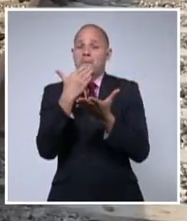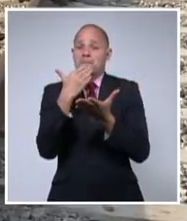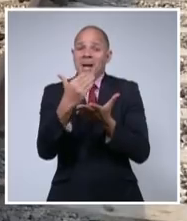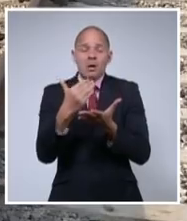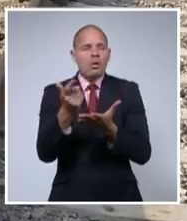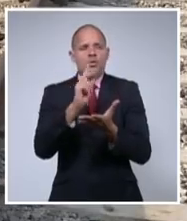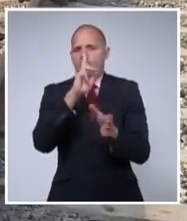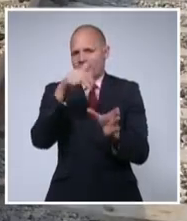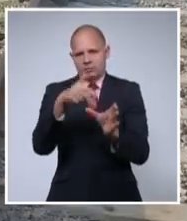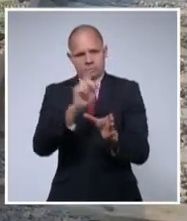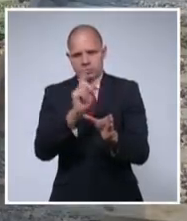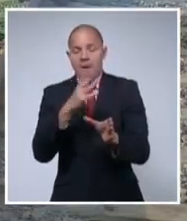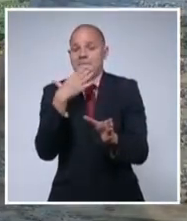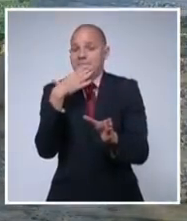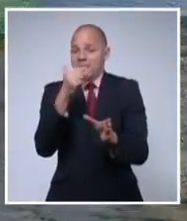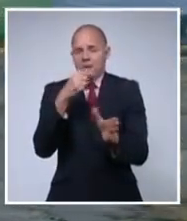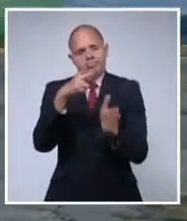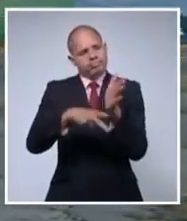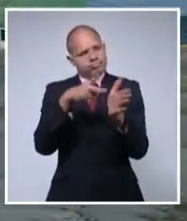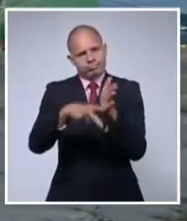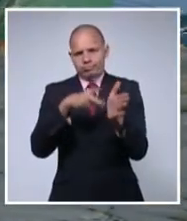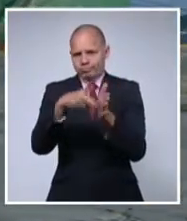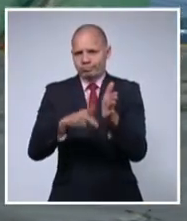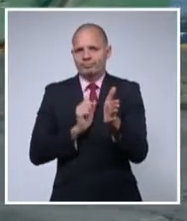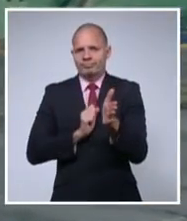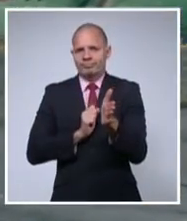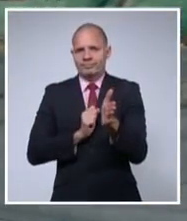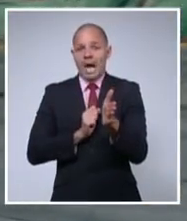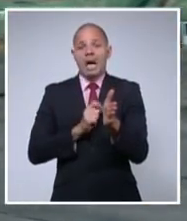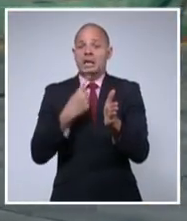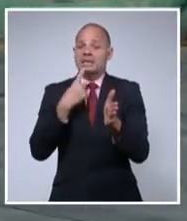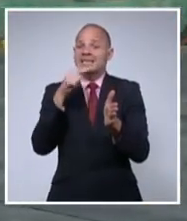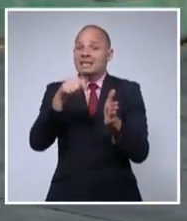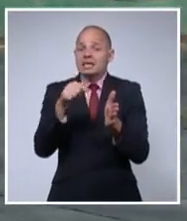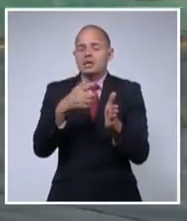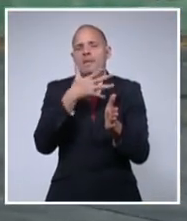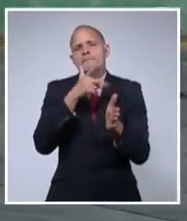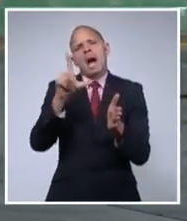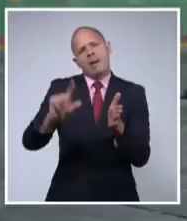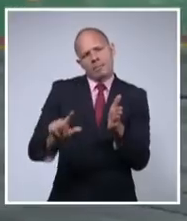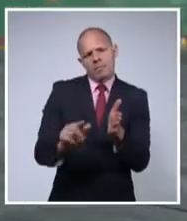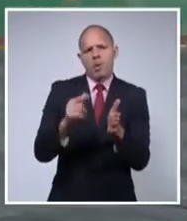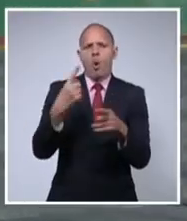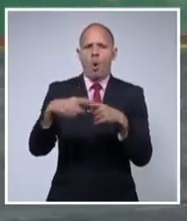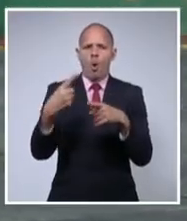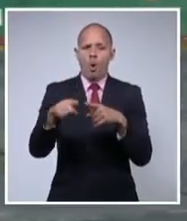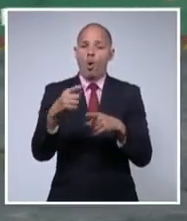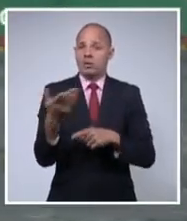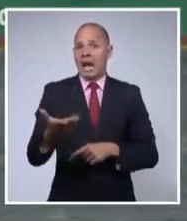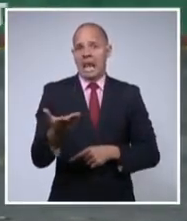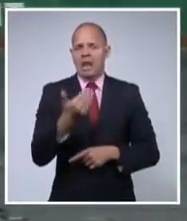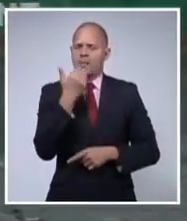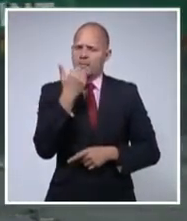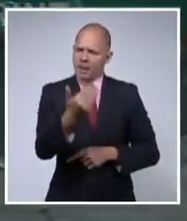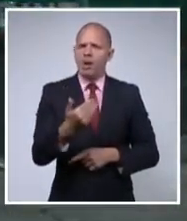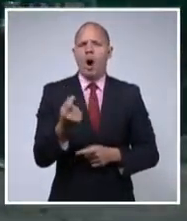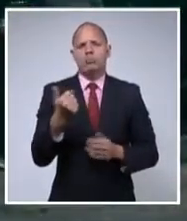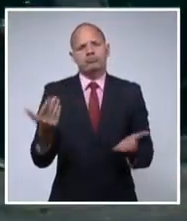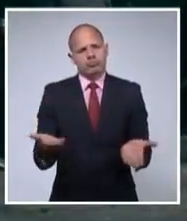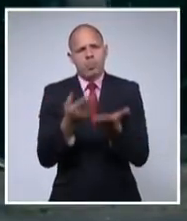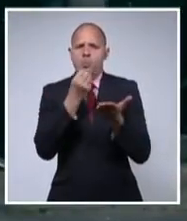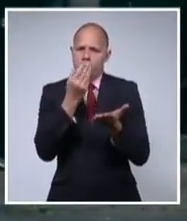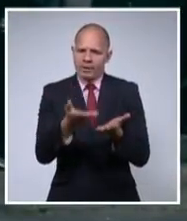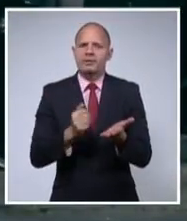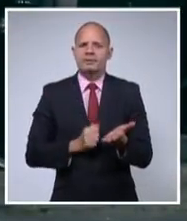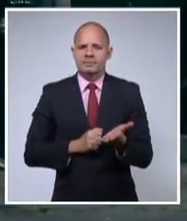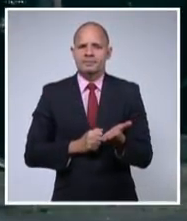ferrocarril, que es la vía, como ha señalado el mandatario, más eficiente para la economía. A esa